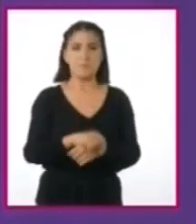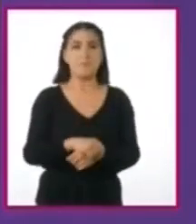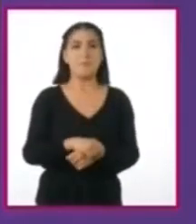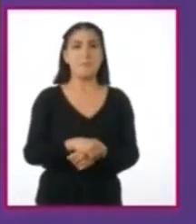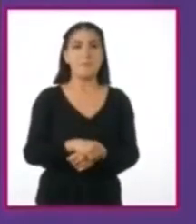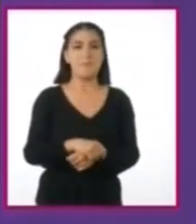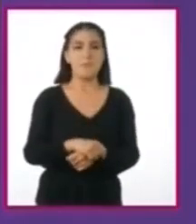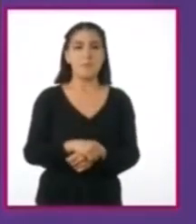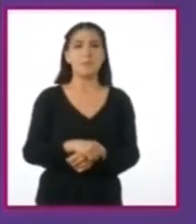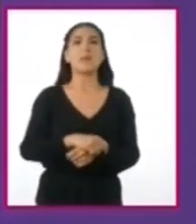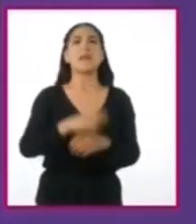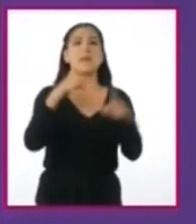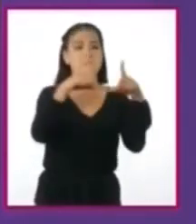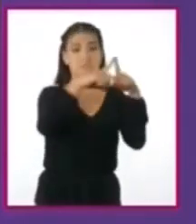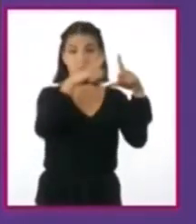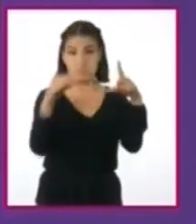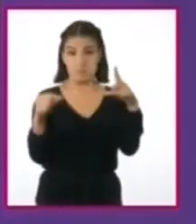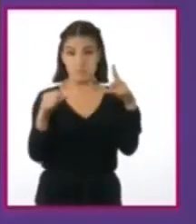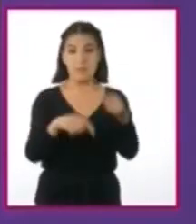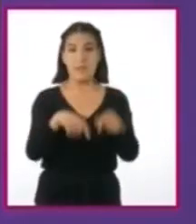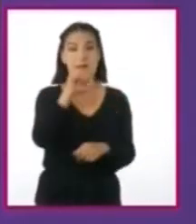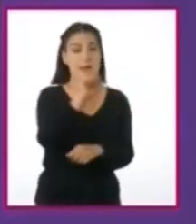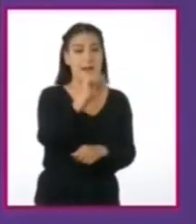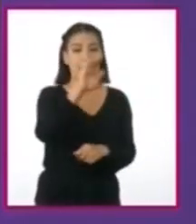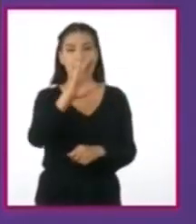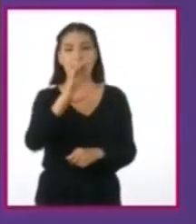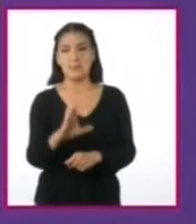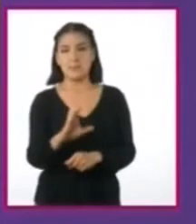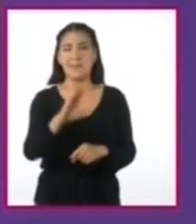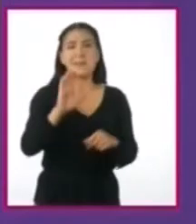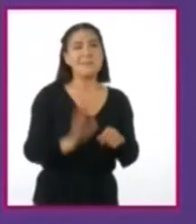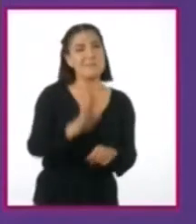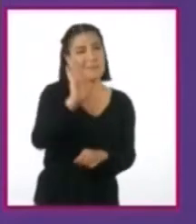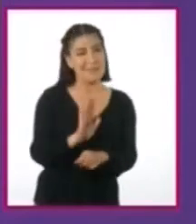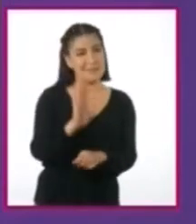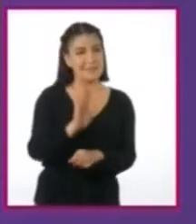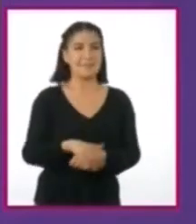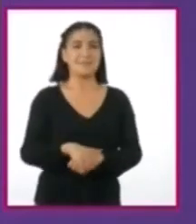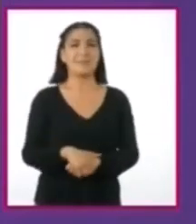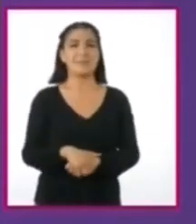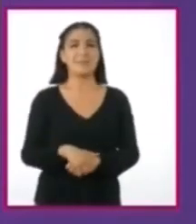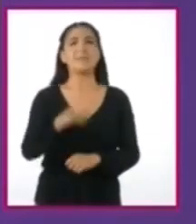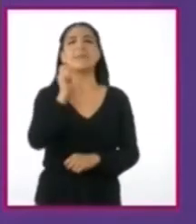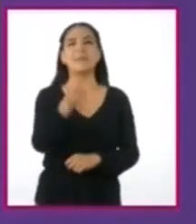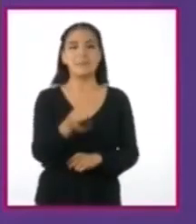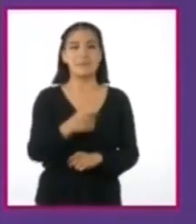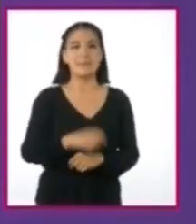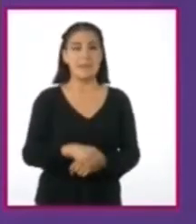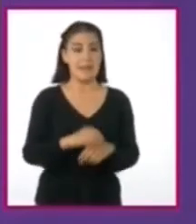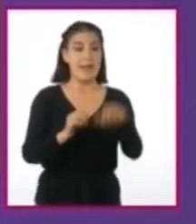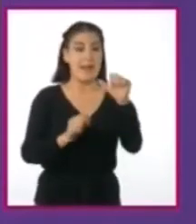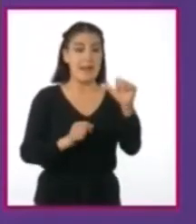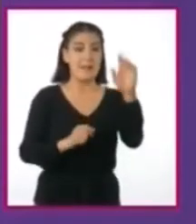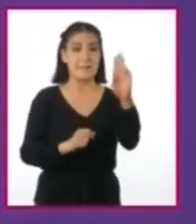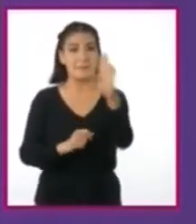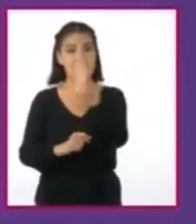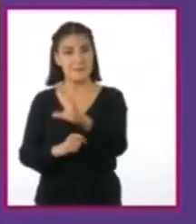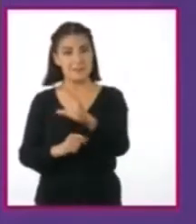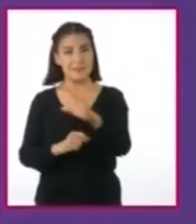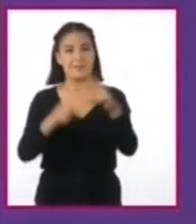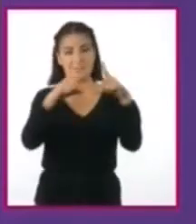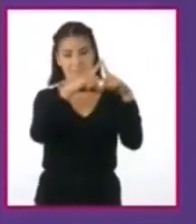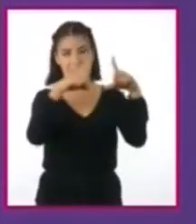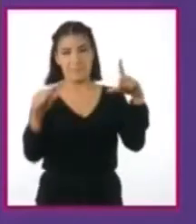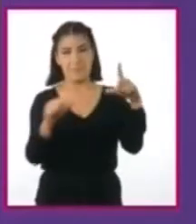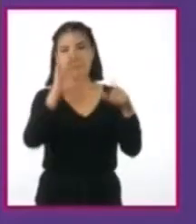los triángulos ABC son semejantes. Es decir, el triángulo ABC es